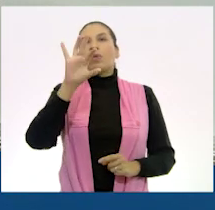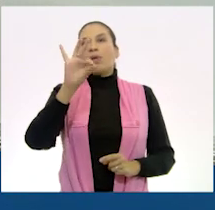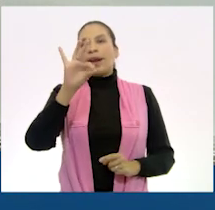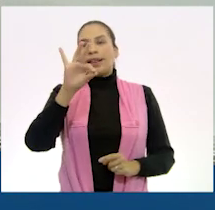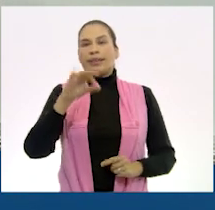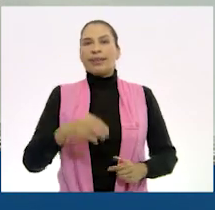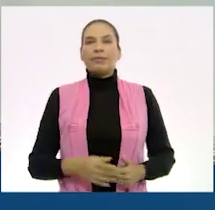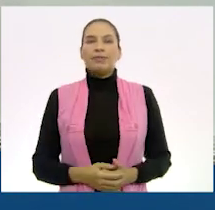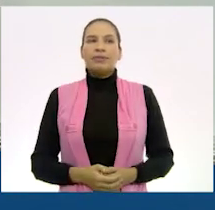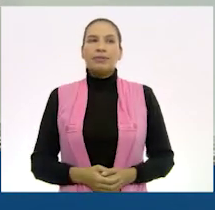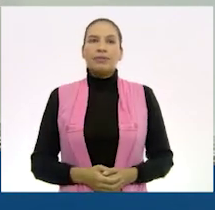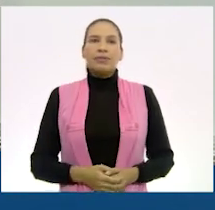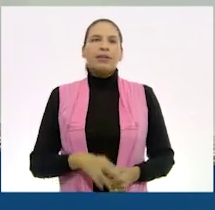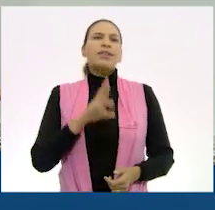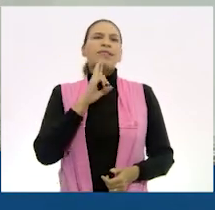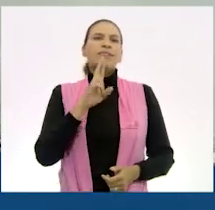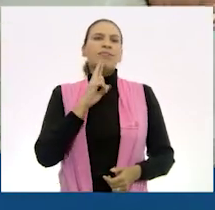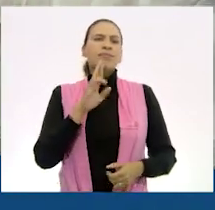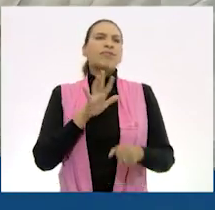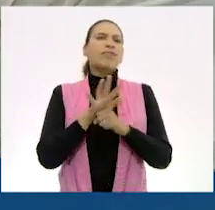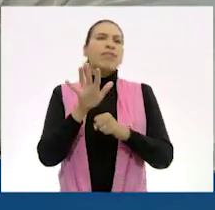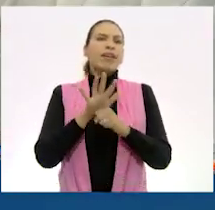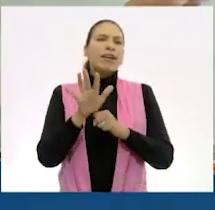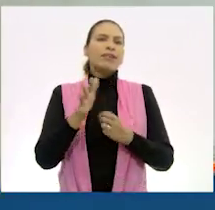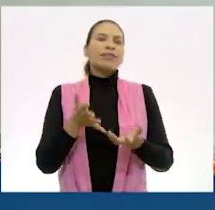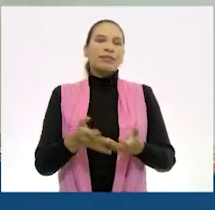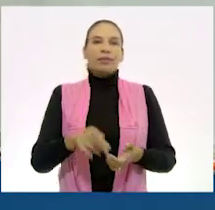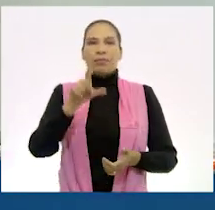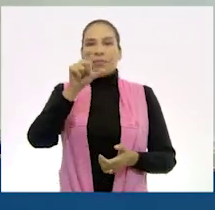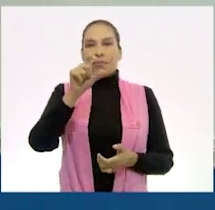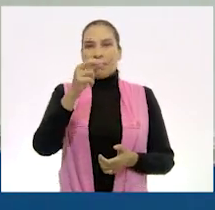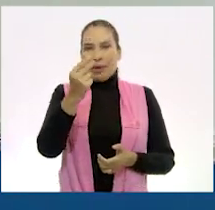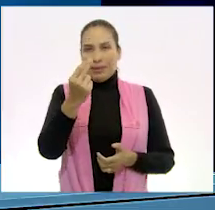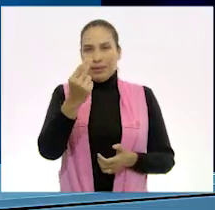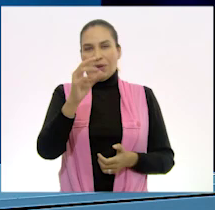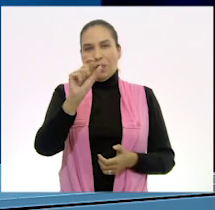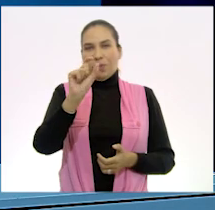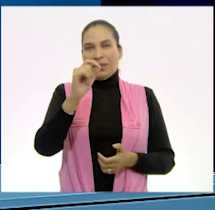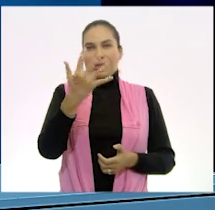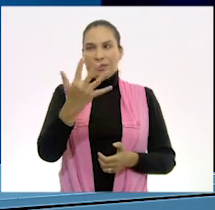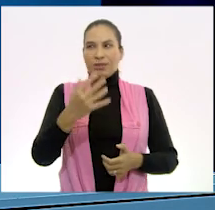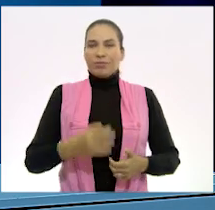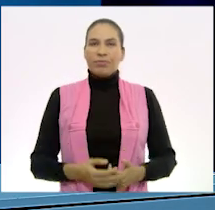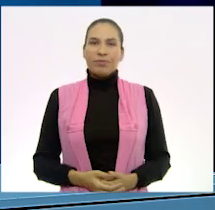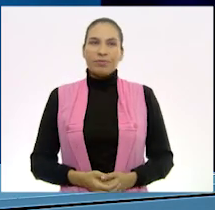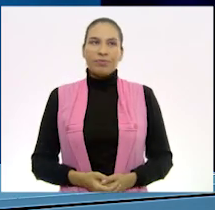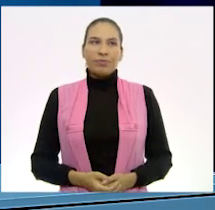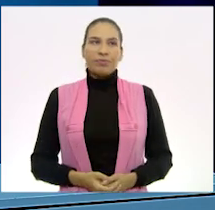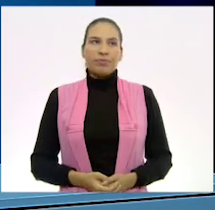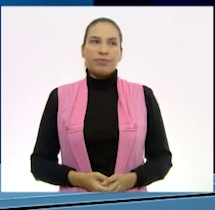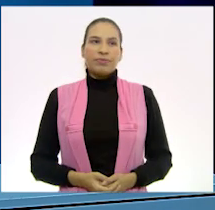2.40. Mi resultado es 25.